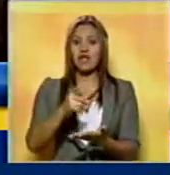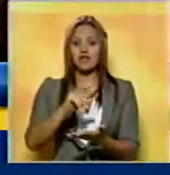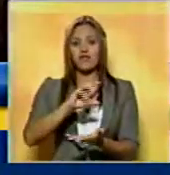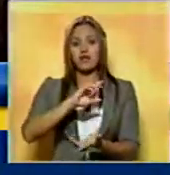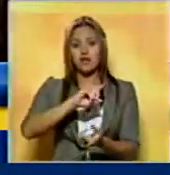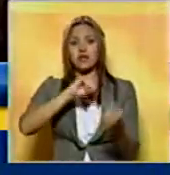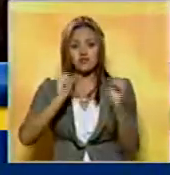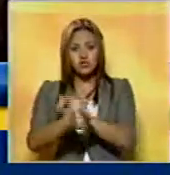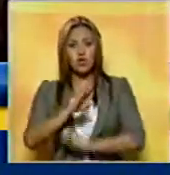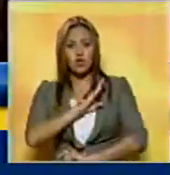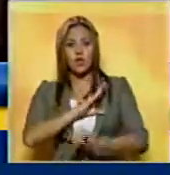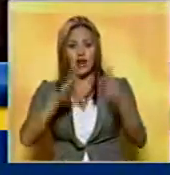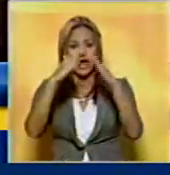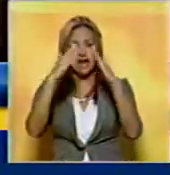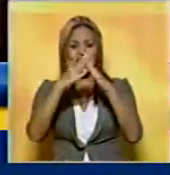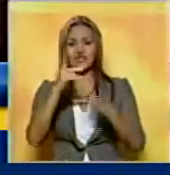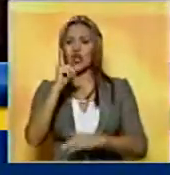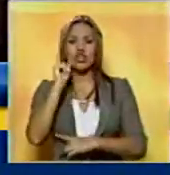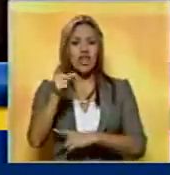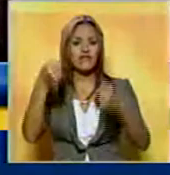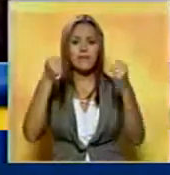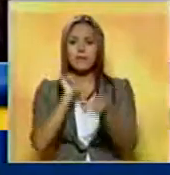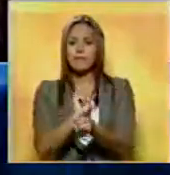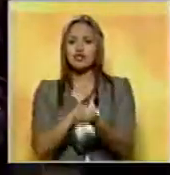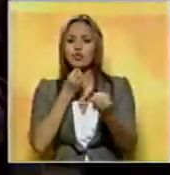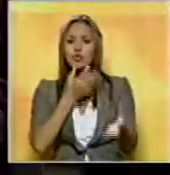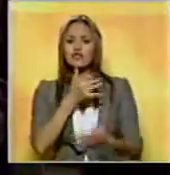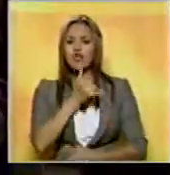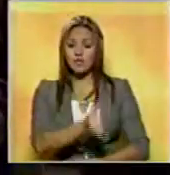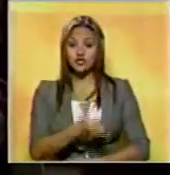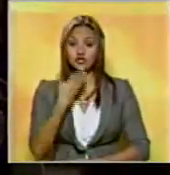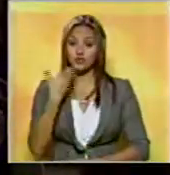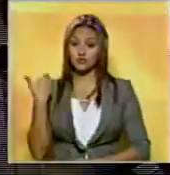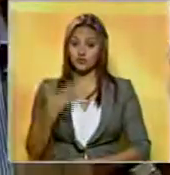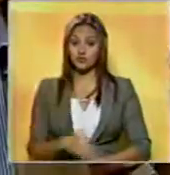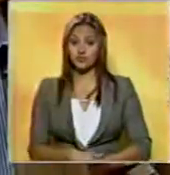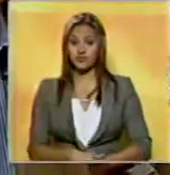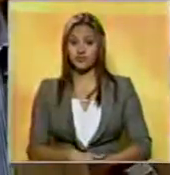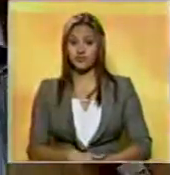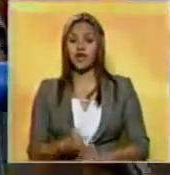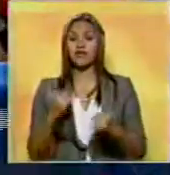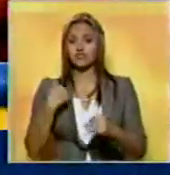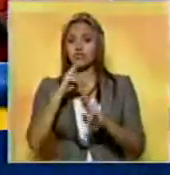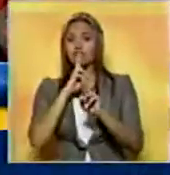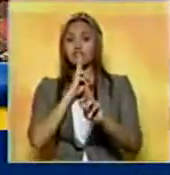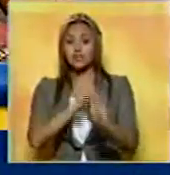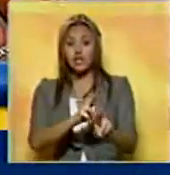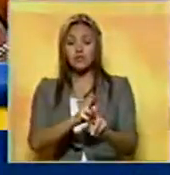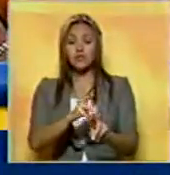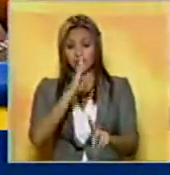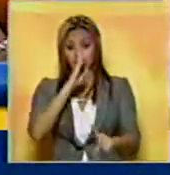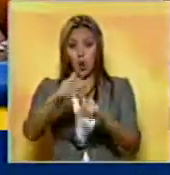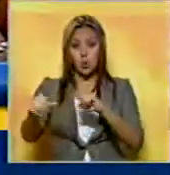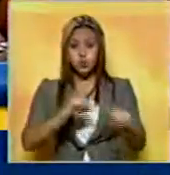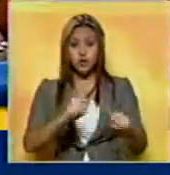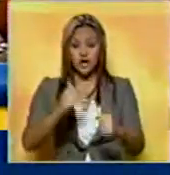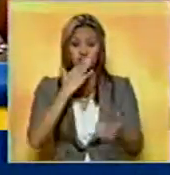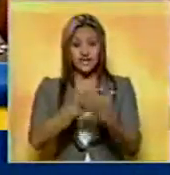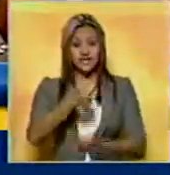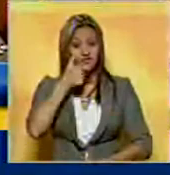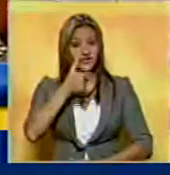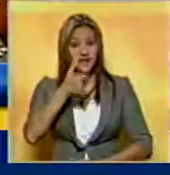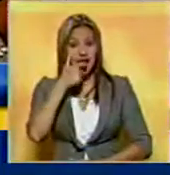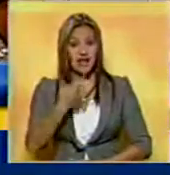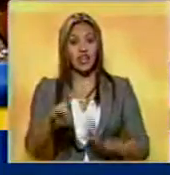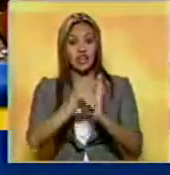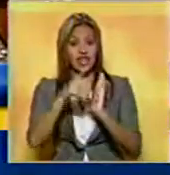ello, como su hogar, y no tras las rejas. Escuchemos parte de sus declaraciones. Estamos haciendo una diligencia ante la Fiscalía